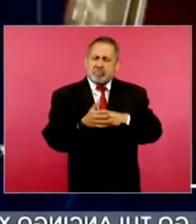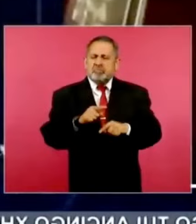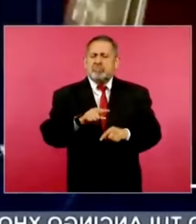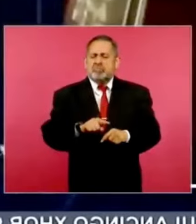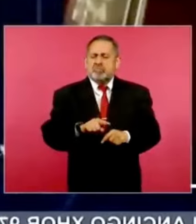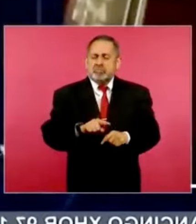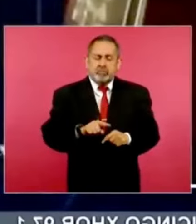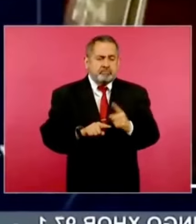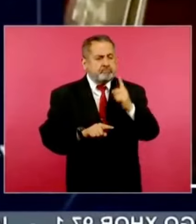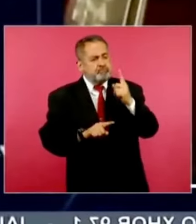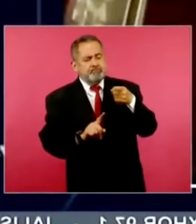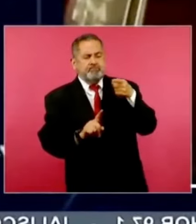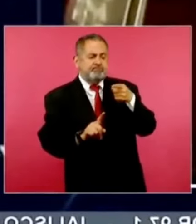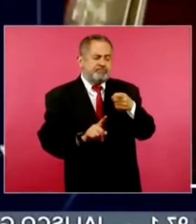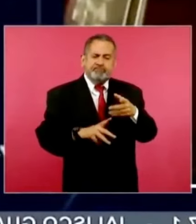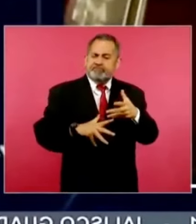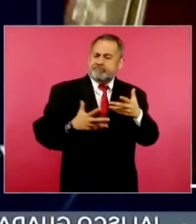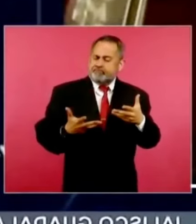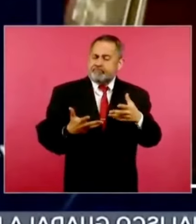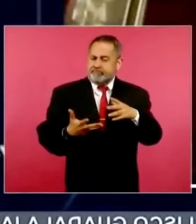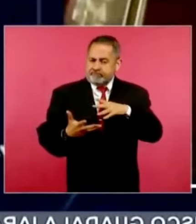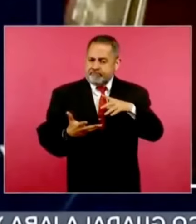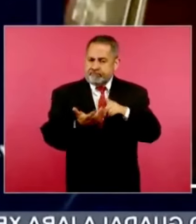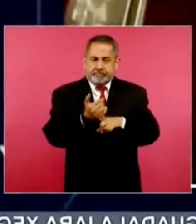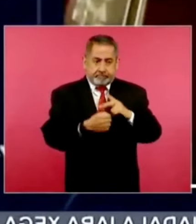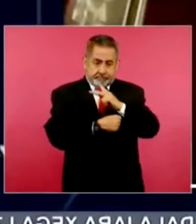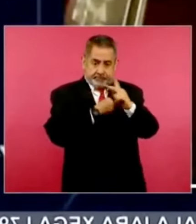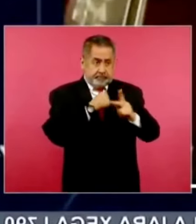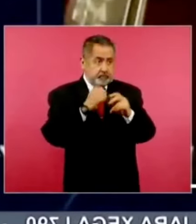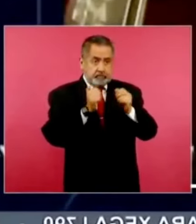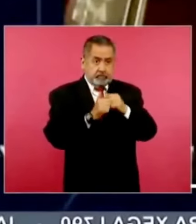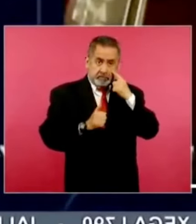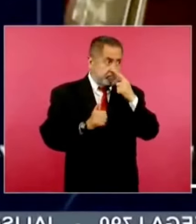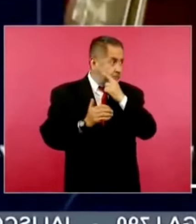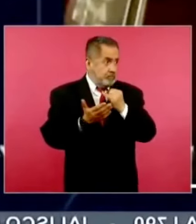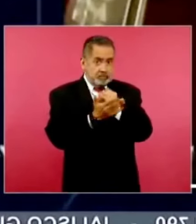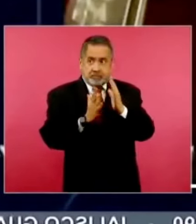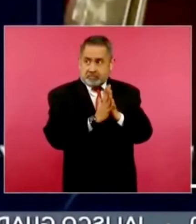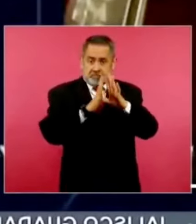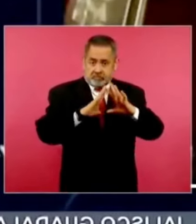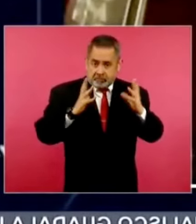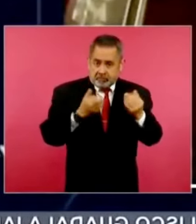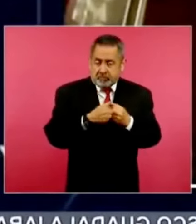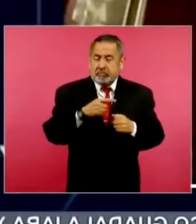una forma que existe en un país democrático de